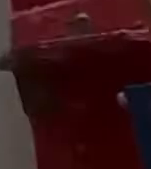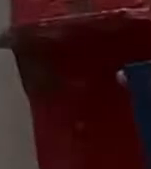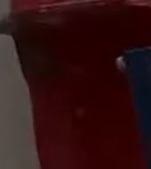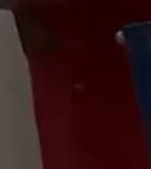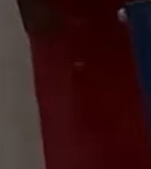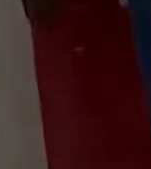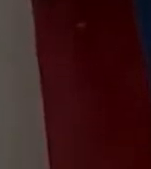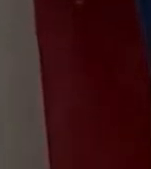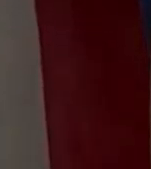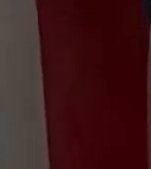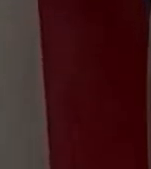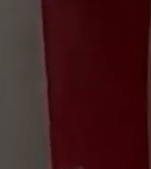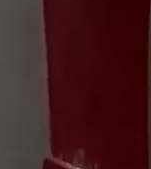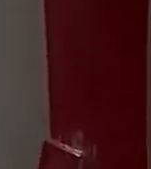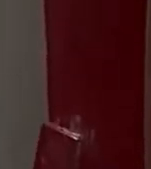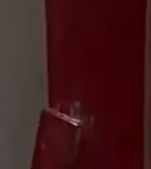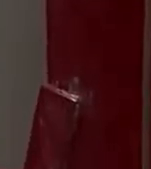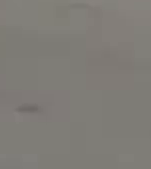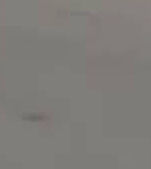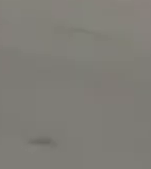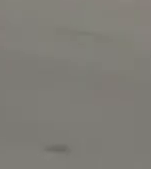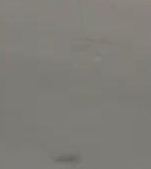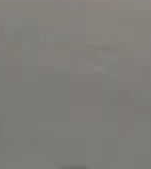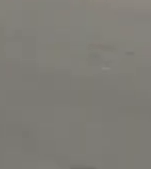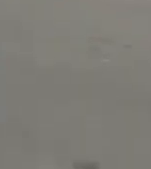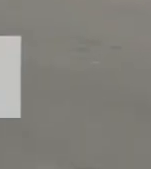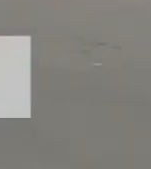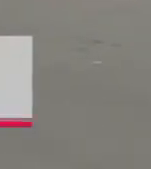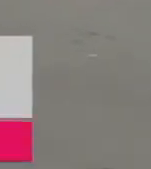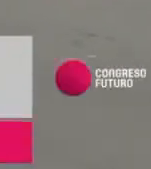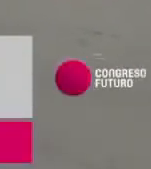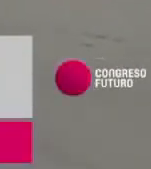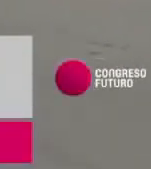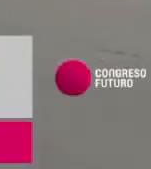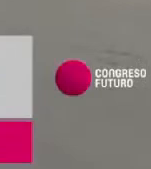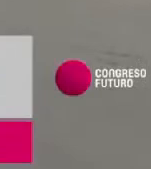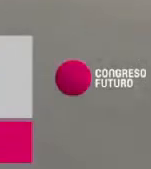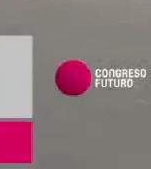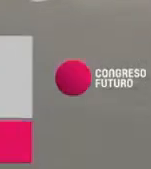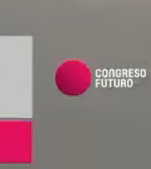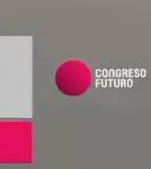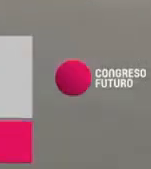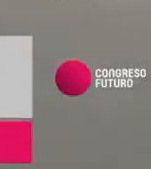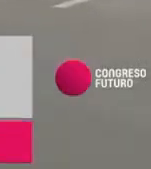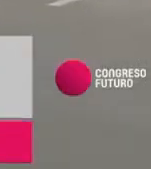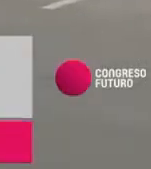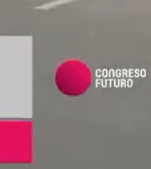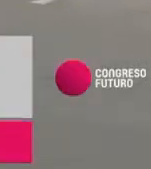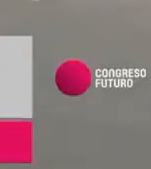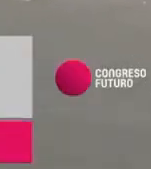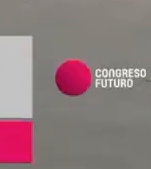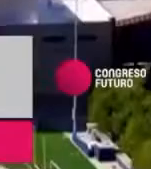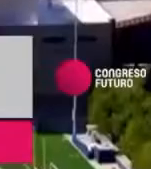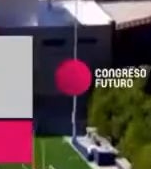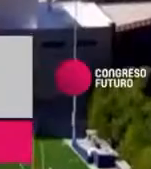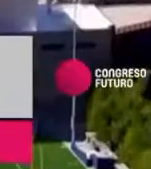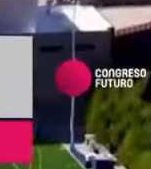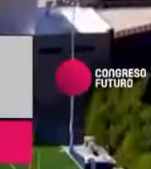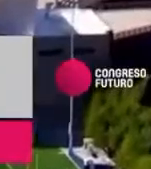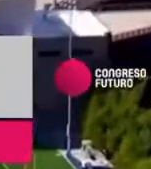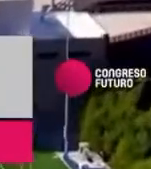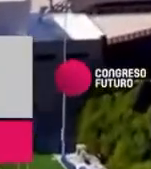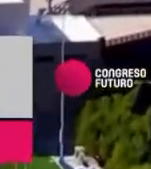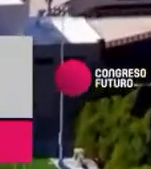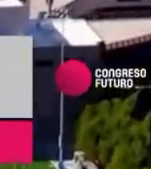Arizona, uno de los proyectos más importantes de este siglo. Pocos podrían imaginar que debajo del estadio de la Universidad de